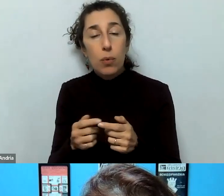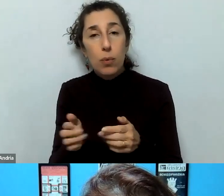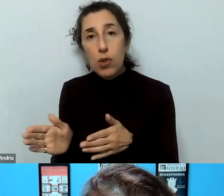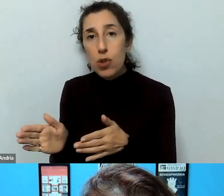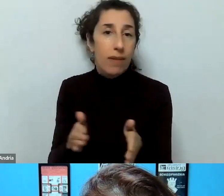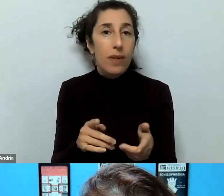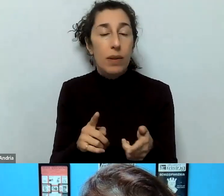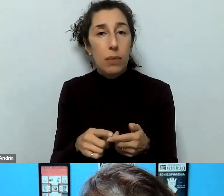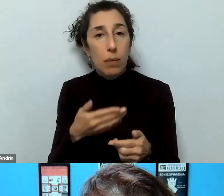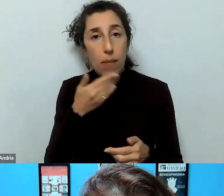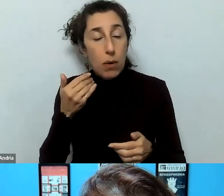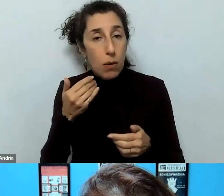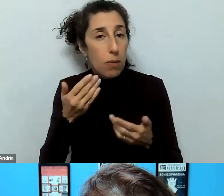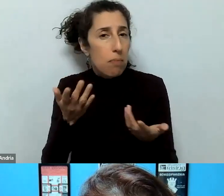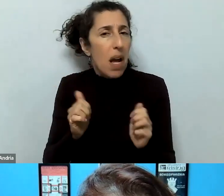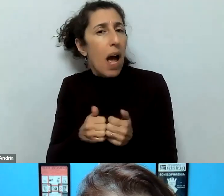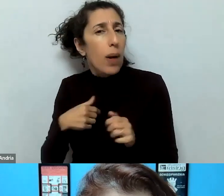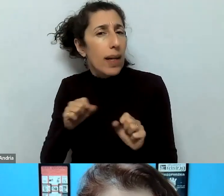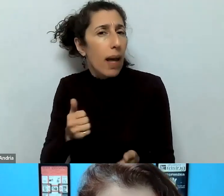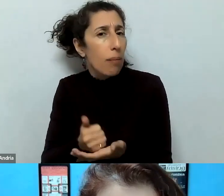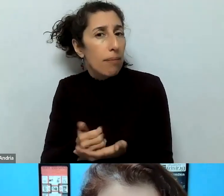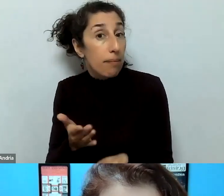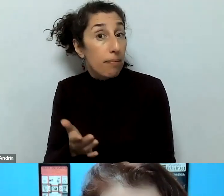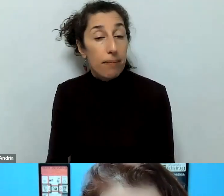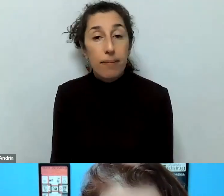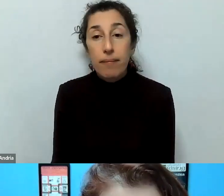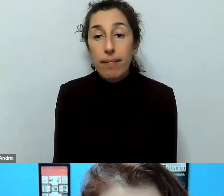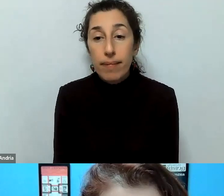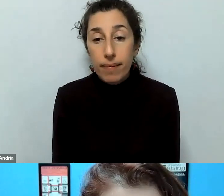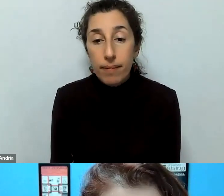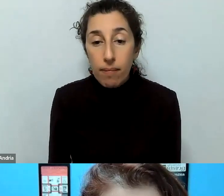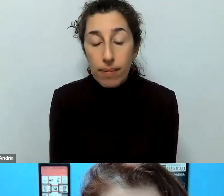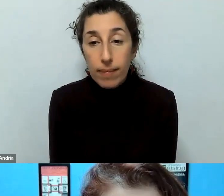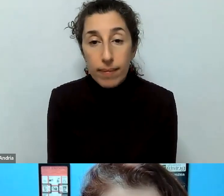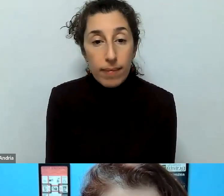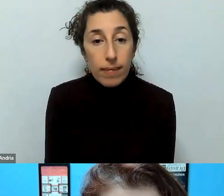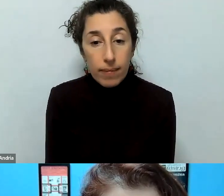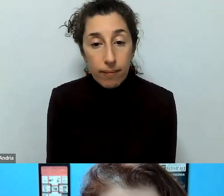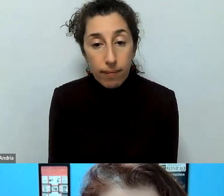de este cambio que están ustedes haciendo.